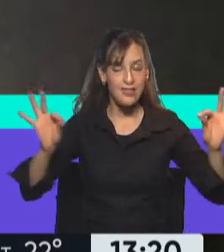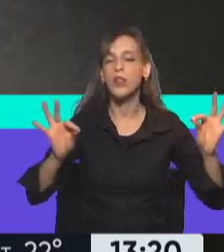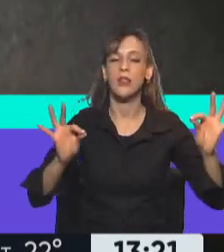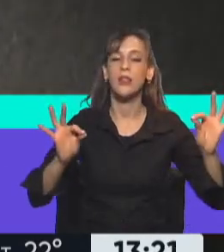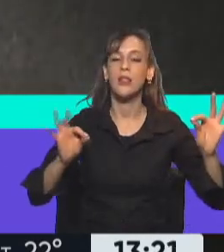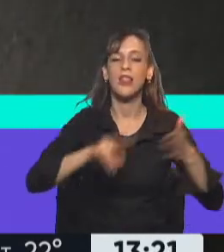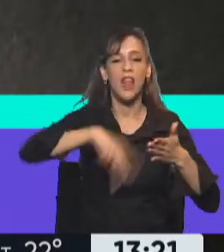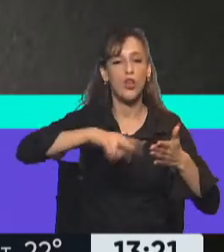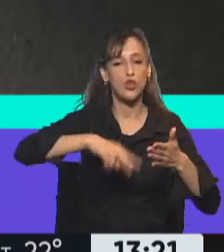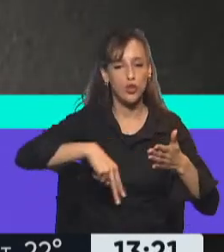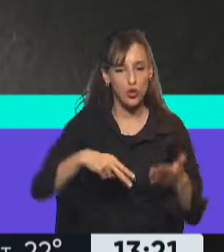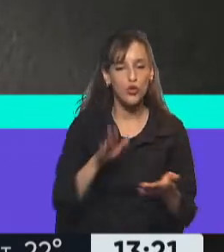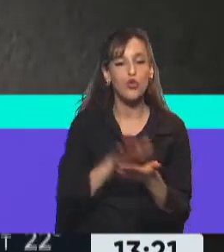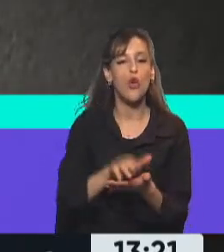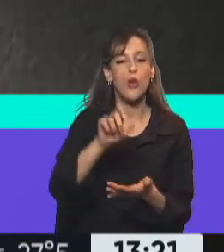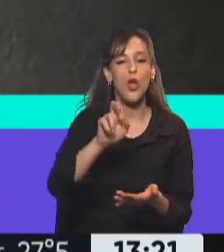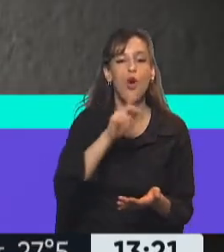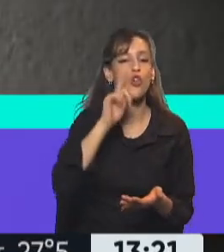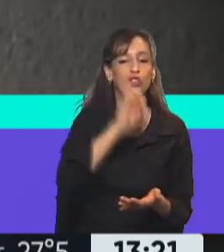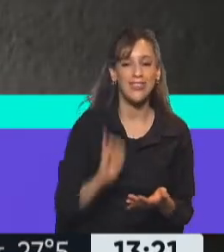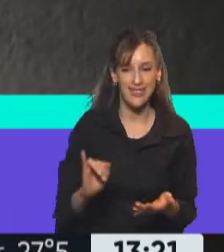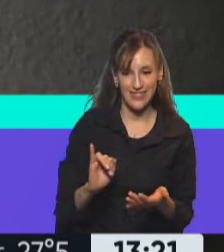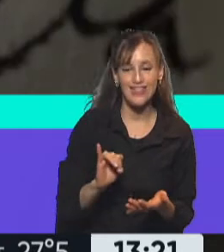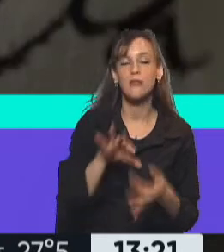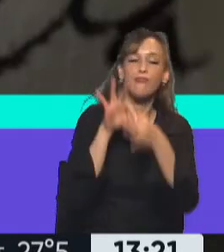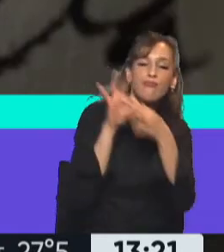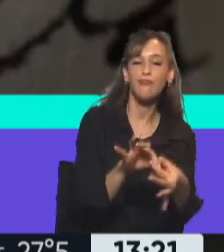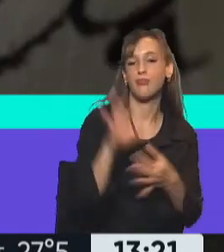de Juan L. Ortiz que habla de los árboles,